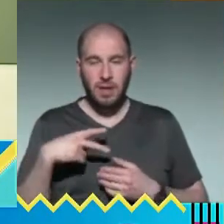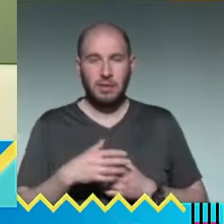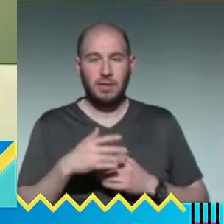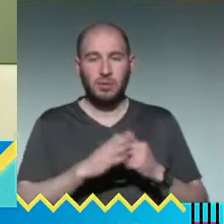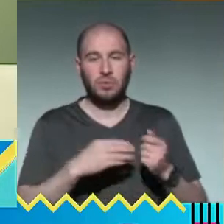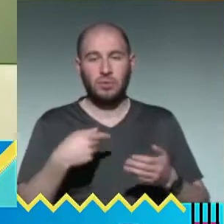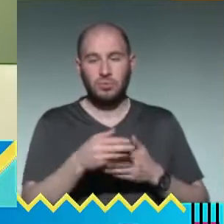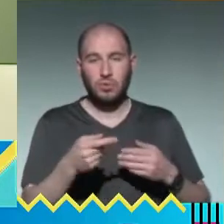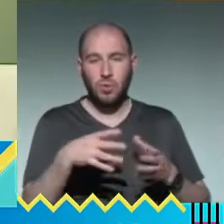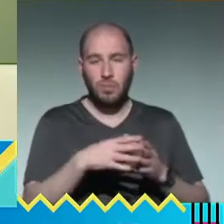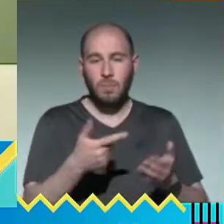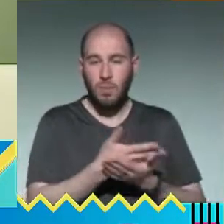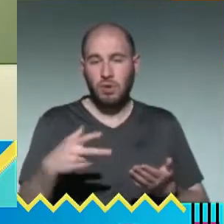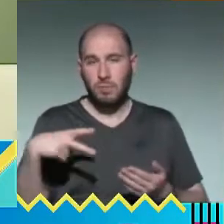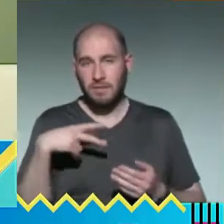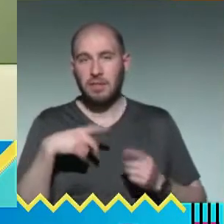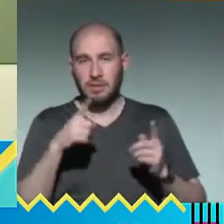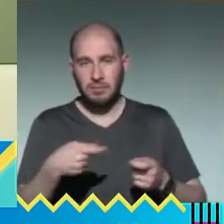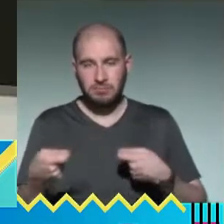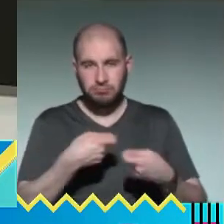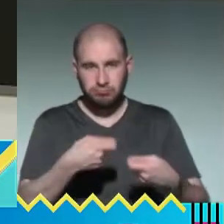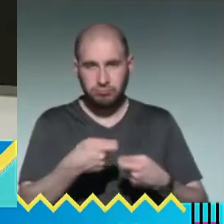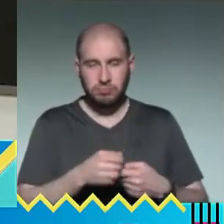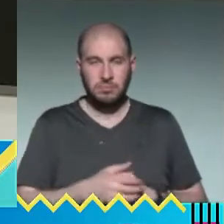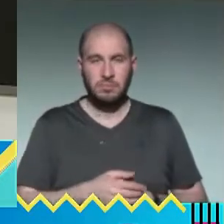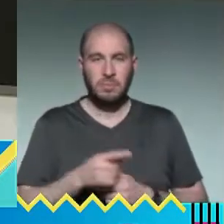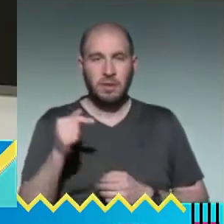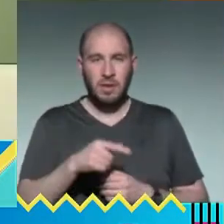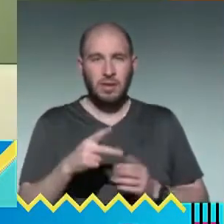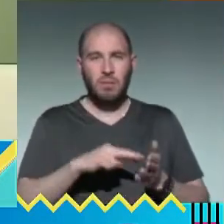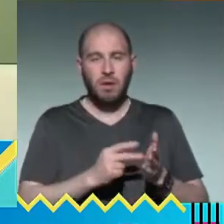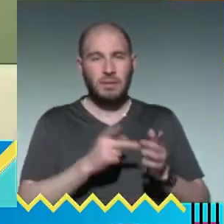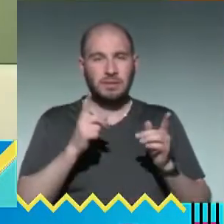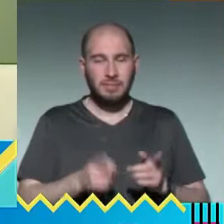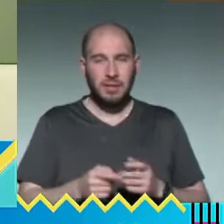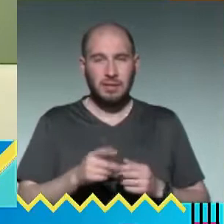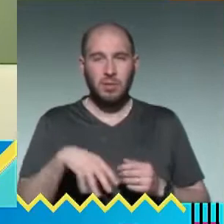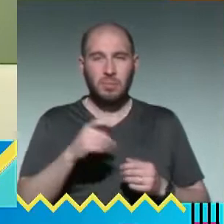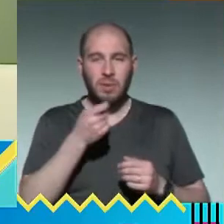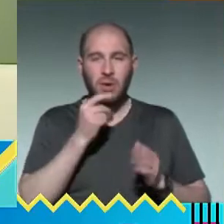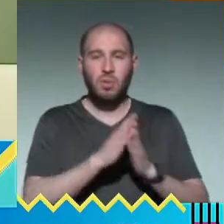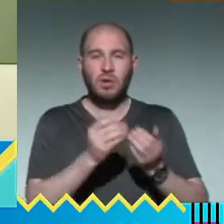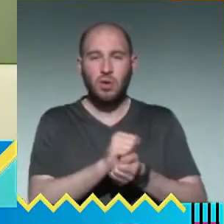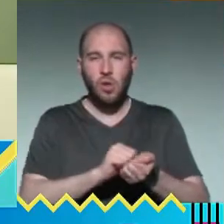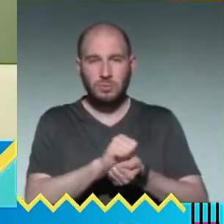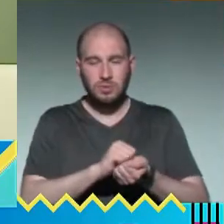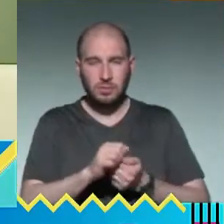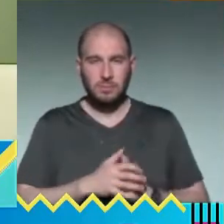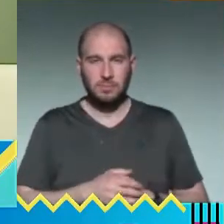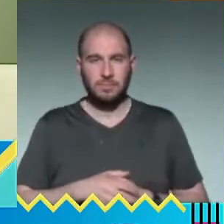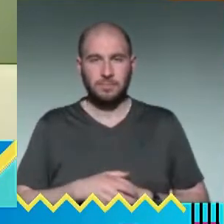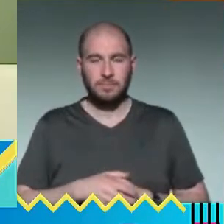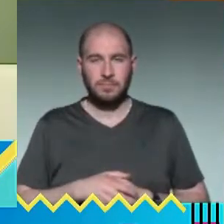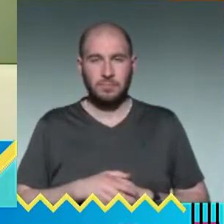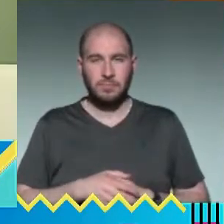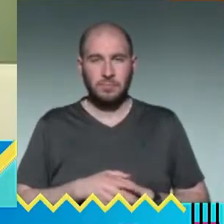obras financiadas por el sector público y también por empresas privadas. Esto es lo que está afectando más, sobre todo el caso de los cuadernos de la corrupción, y